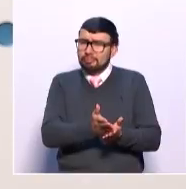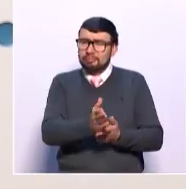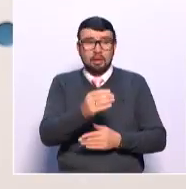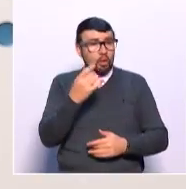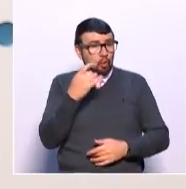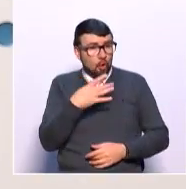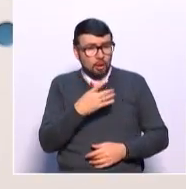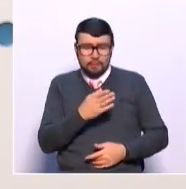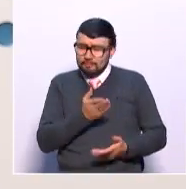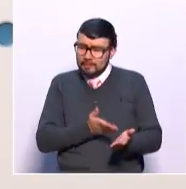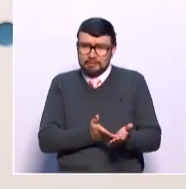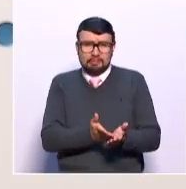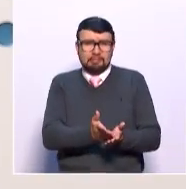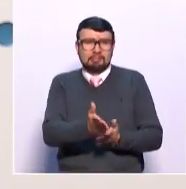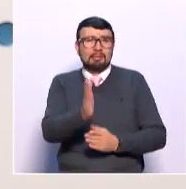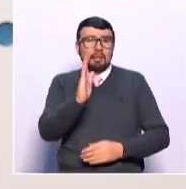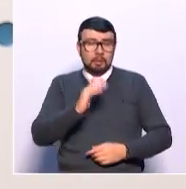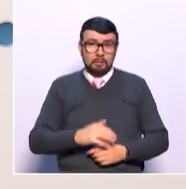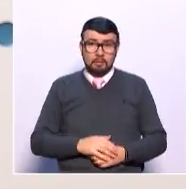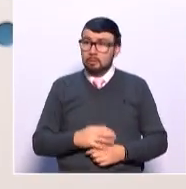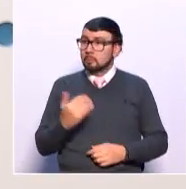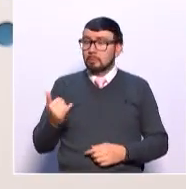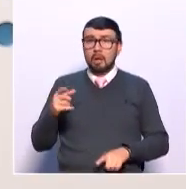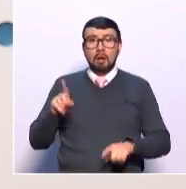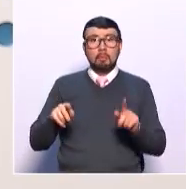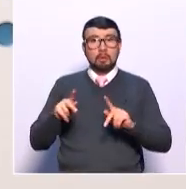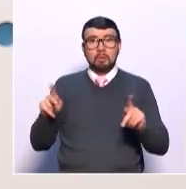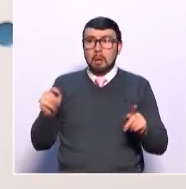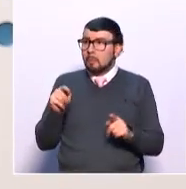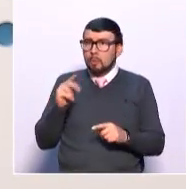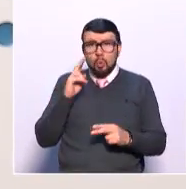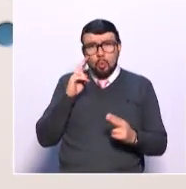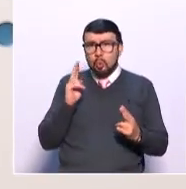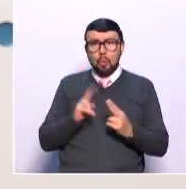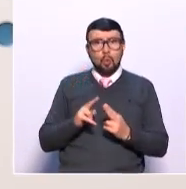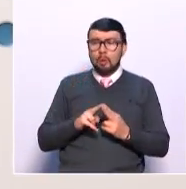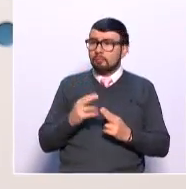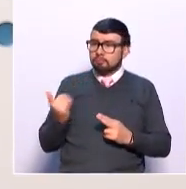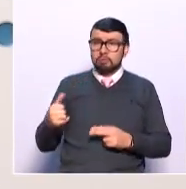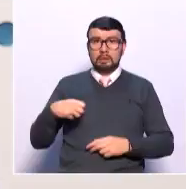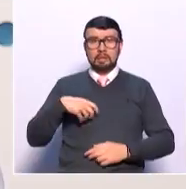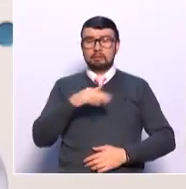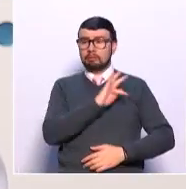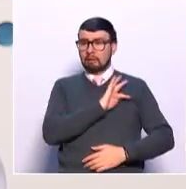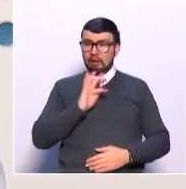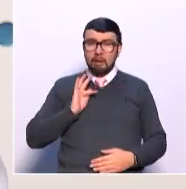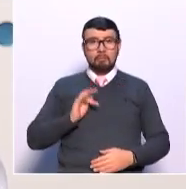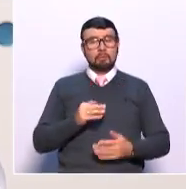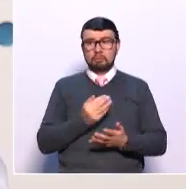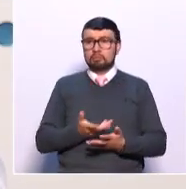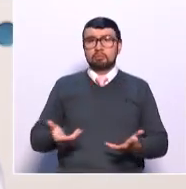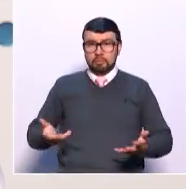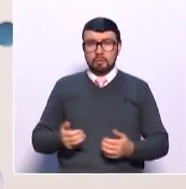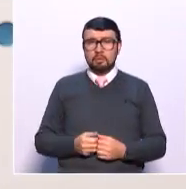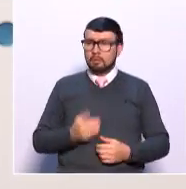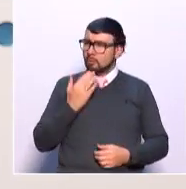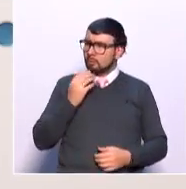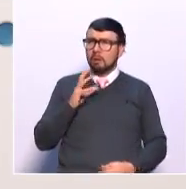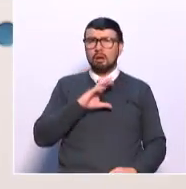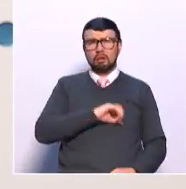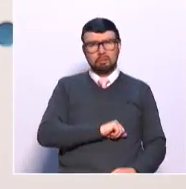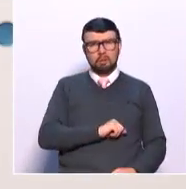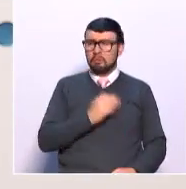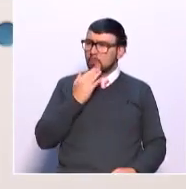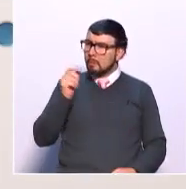y hay un desconocimiento pues desde muchas otras terapias es muy triste decir que un paciente que